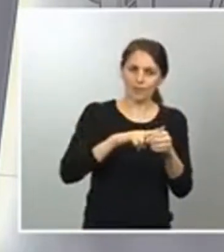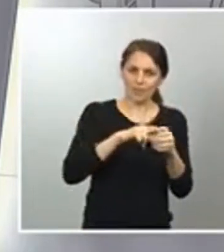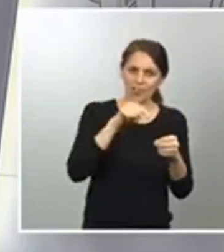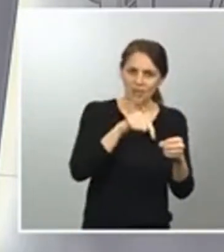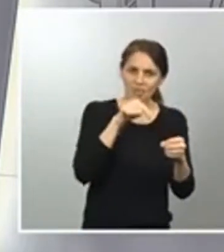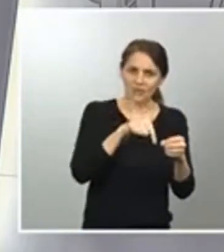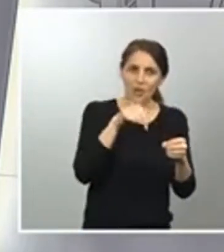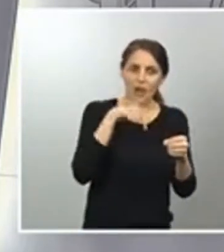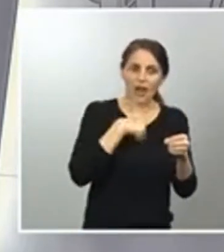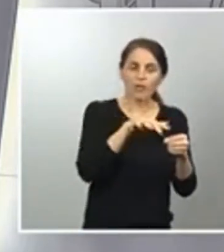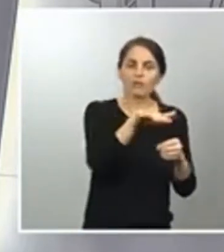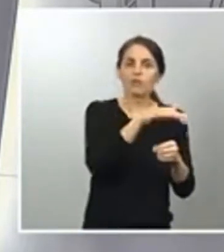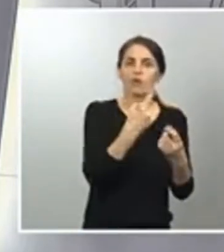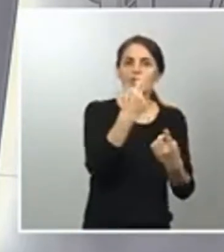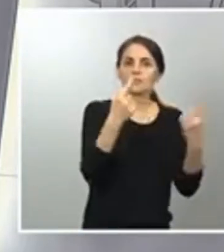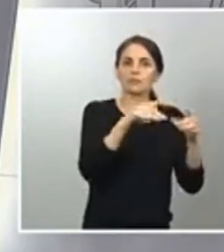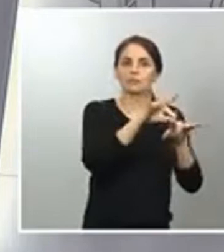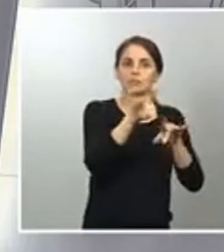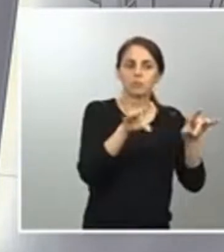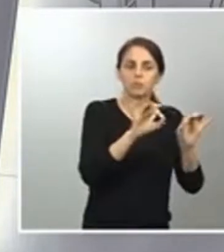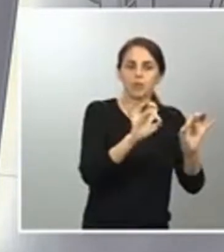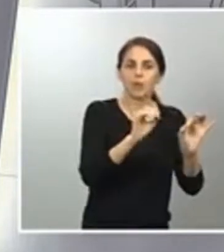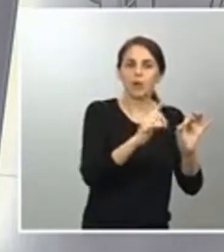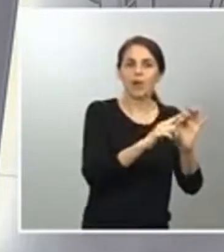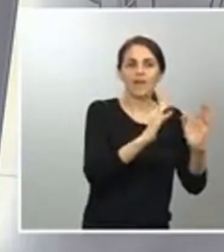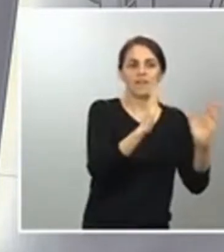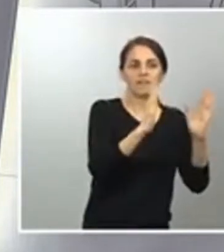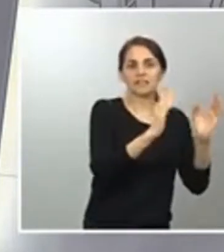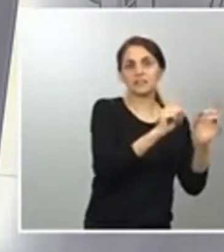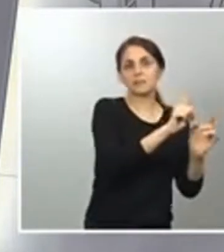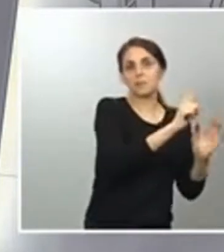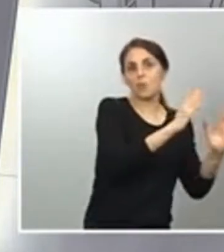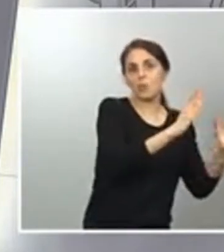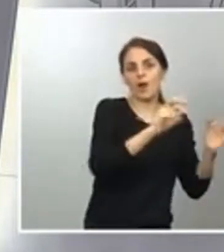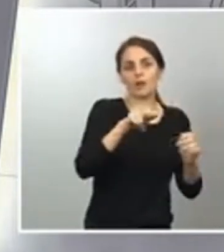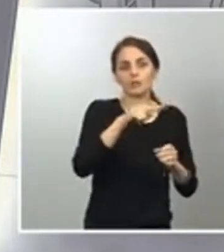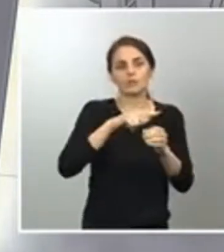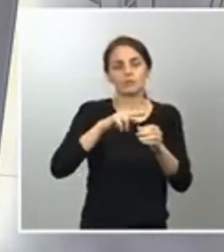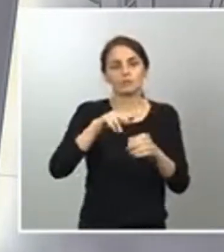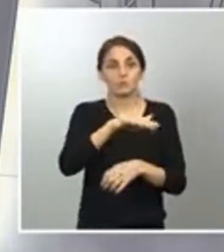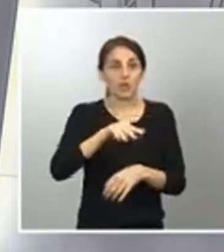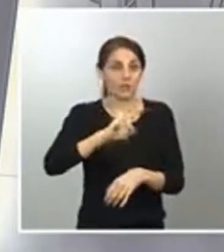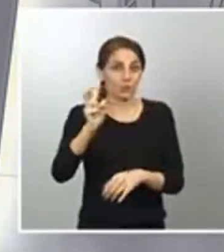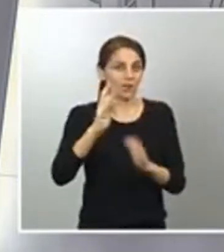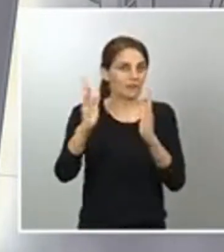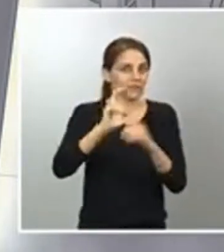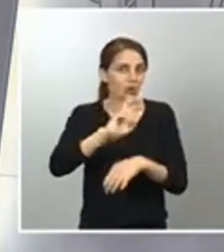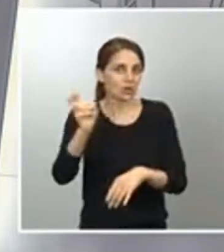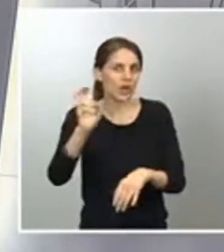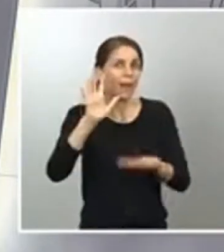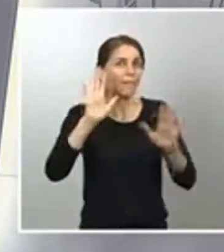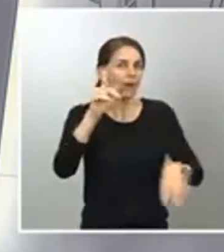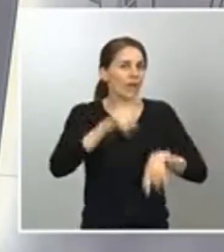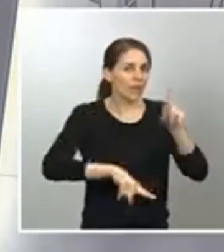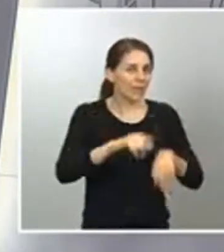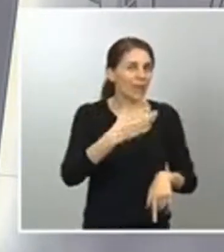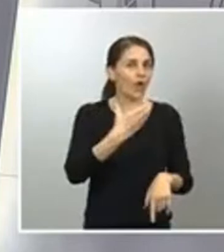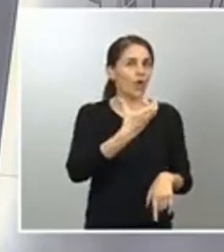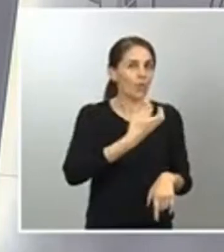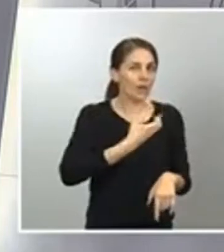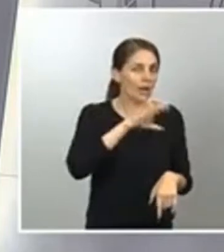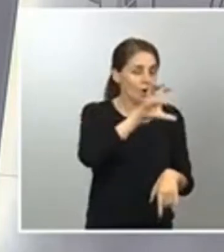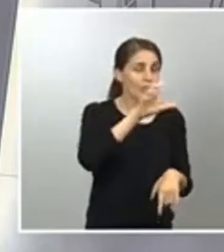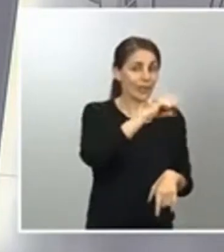zonas que estarán en una fase o en otra, pero que esto dependerá de la petición que haga la comunidad autónoma. Confirmar también